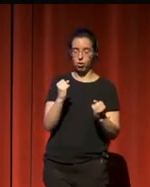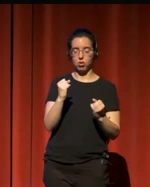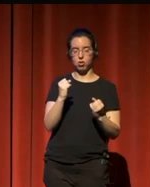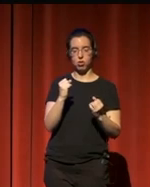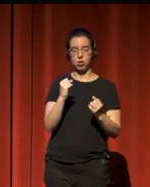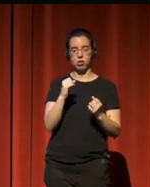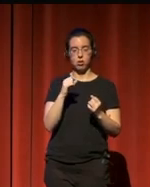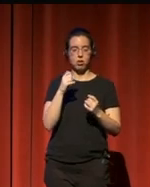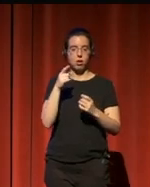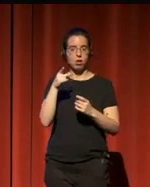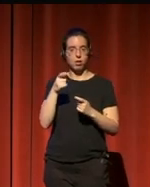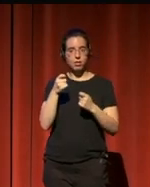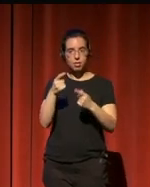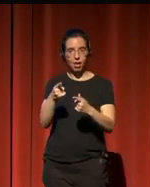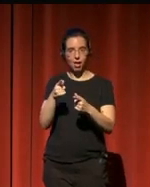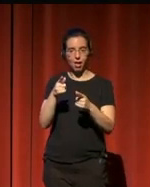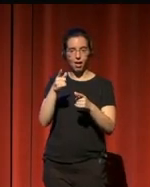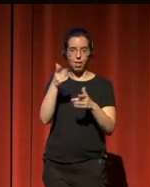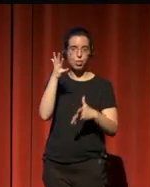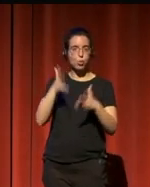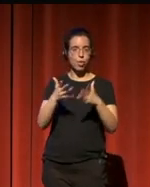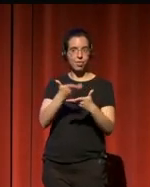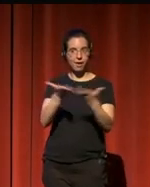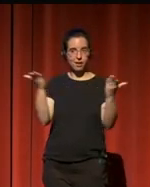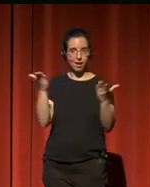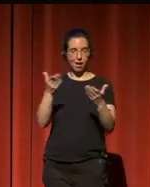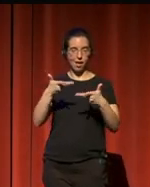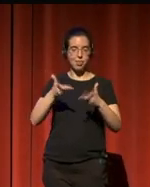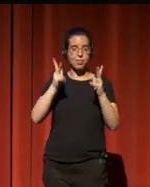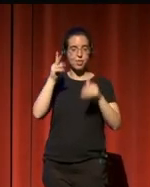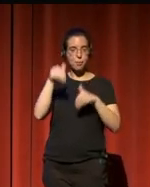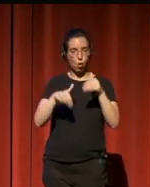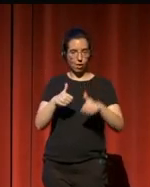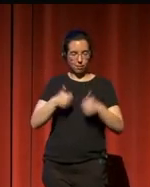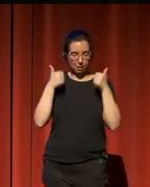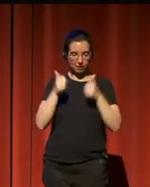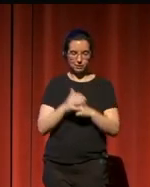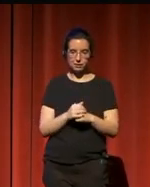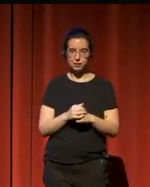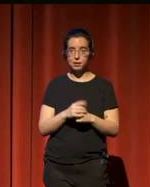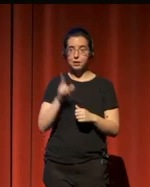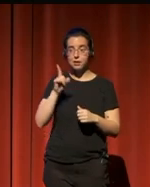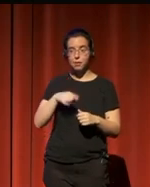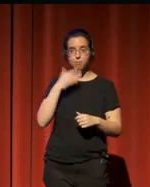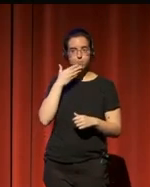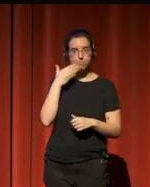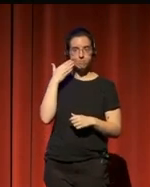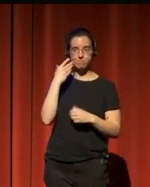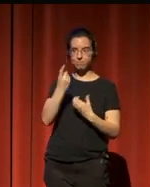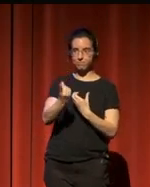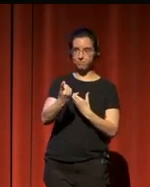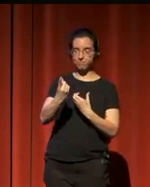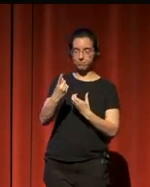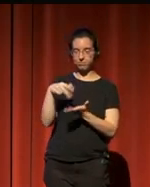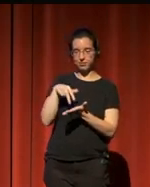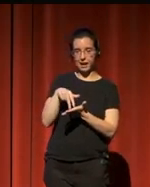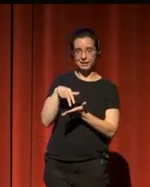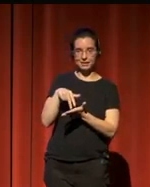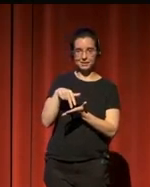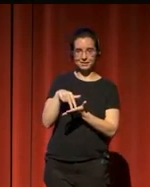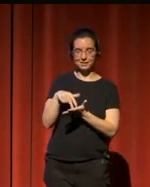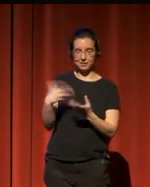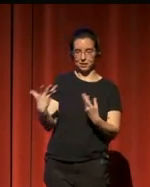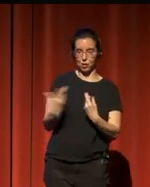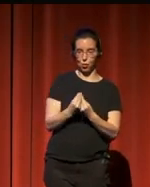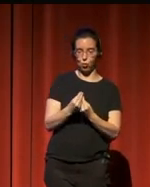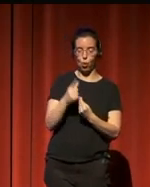contribuyen a hacer una ciudadanía más democrática tenemos el honor de contar con nosotros a con a